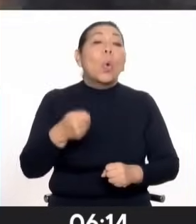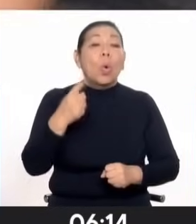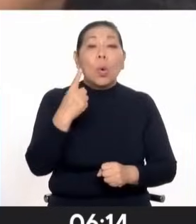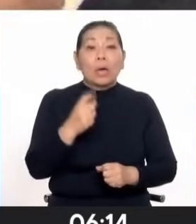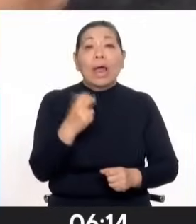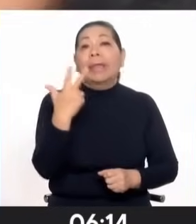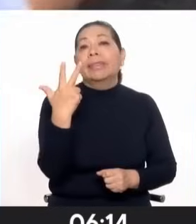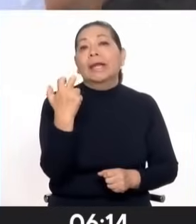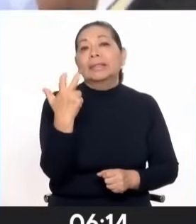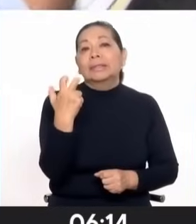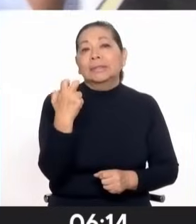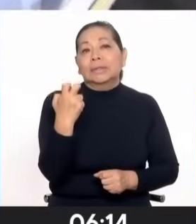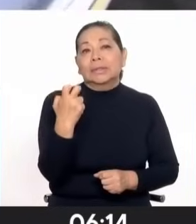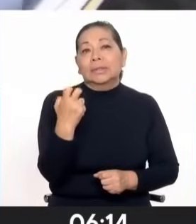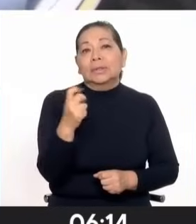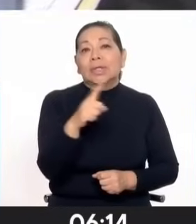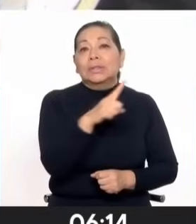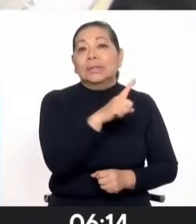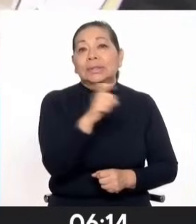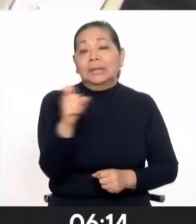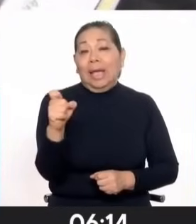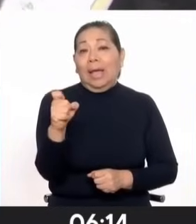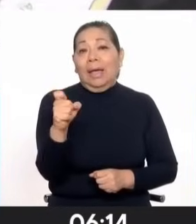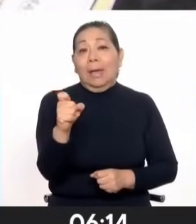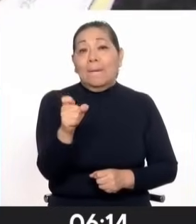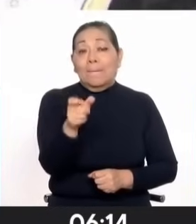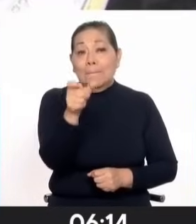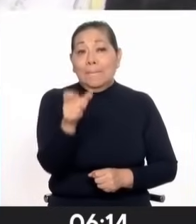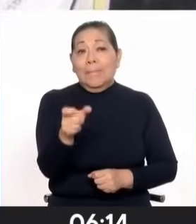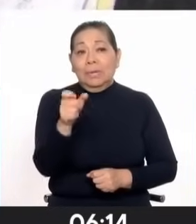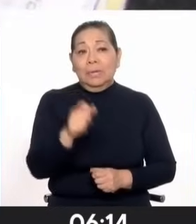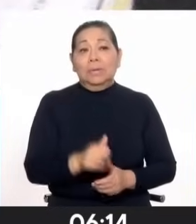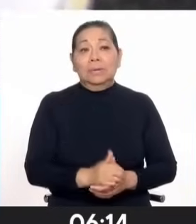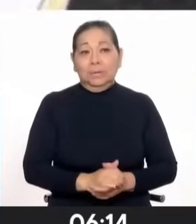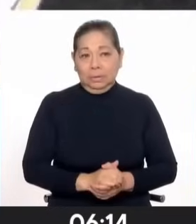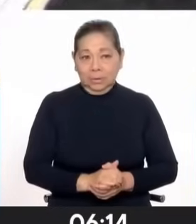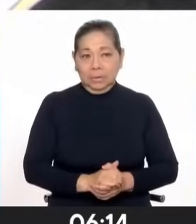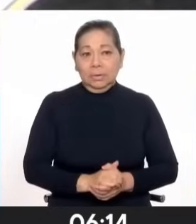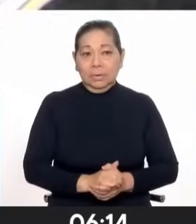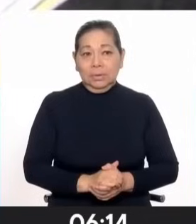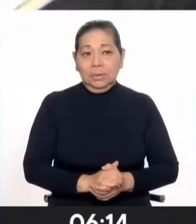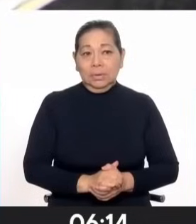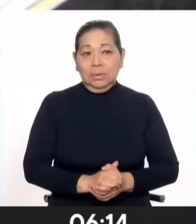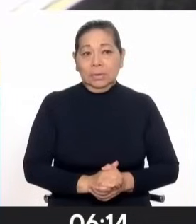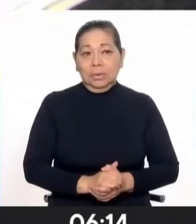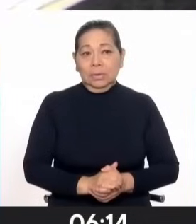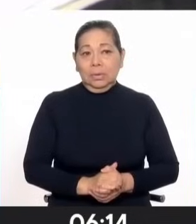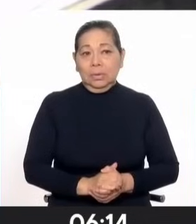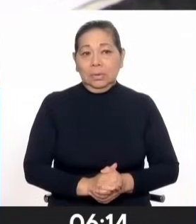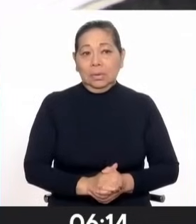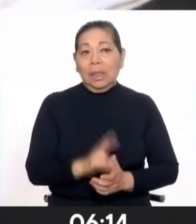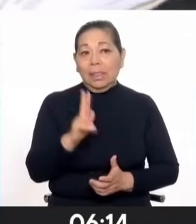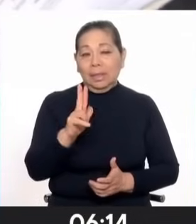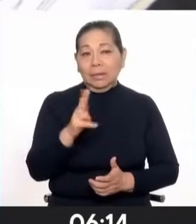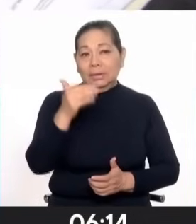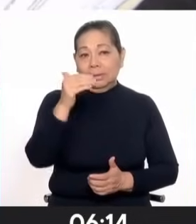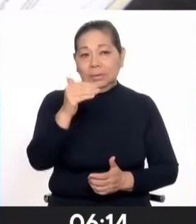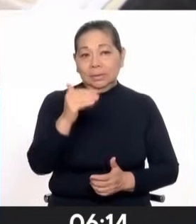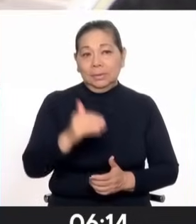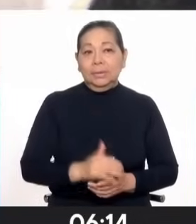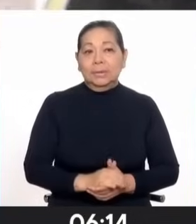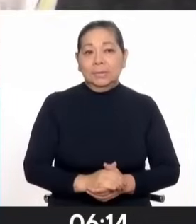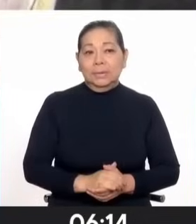Diario 3 soles, somos 100 lavaderos. 3 soles. Ah, bueno, sí. Acá dice un sol, ¿no? Sí, pero son diarios 3 tickets. ¿3 tickets?